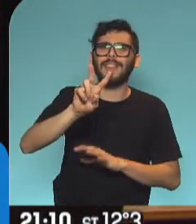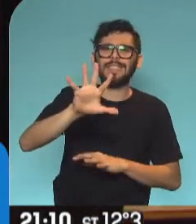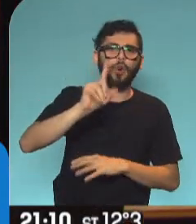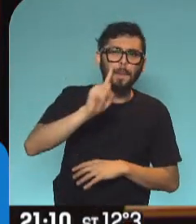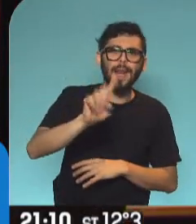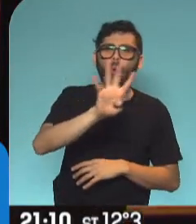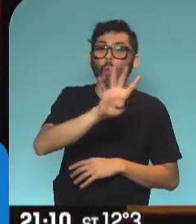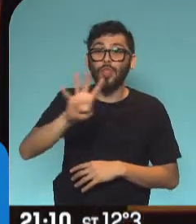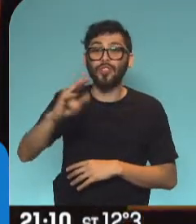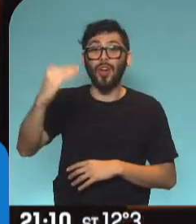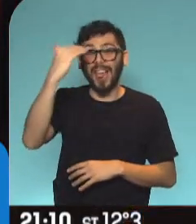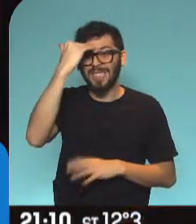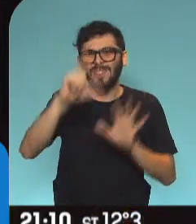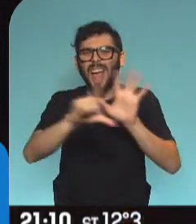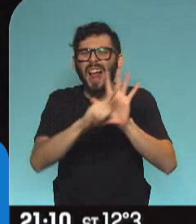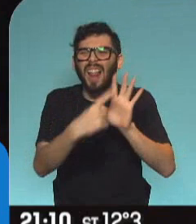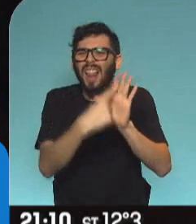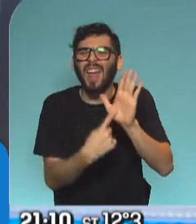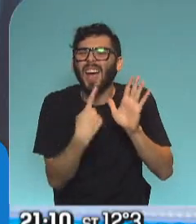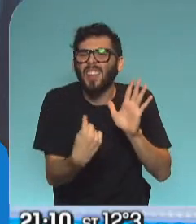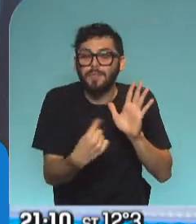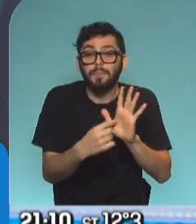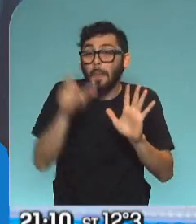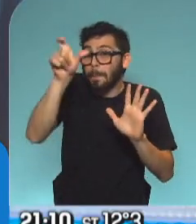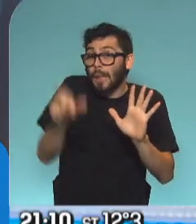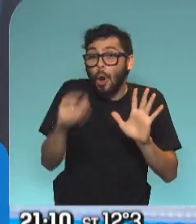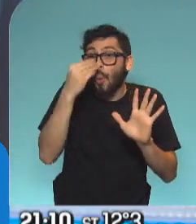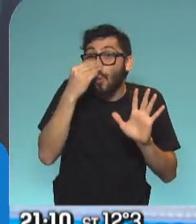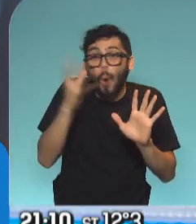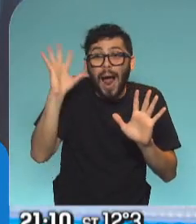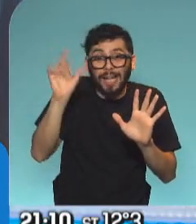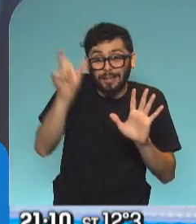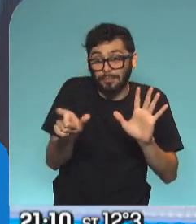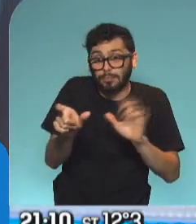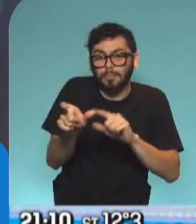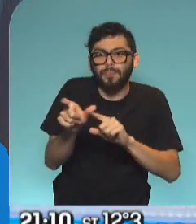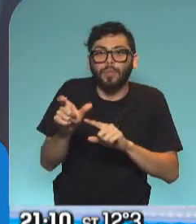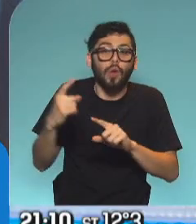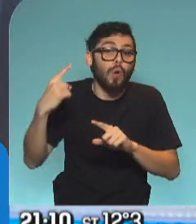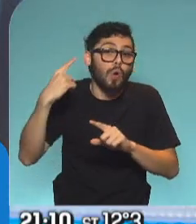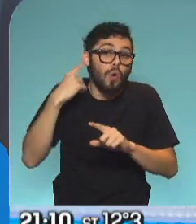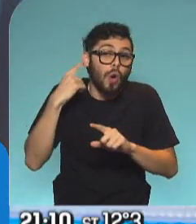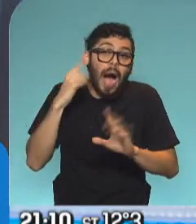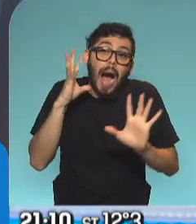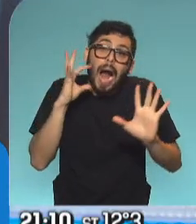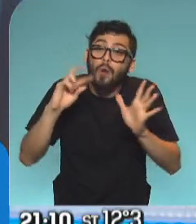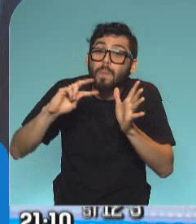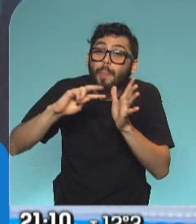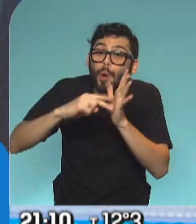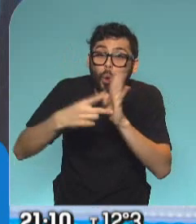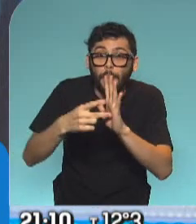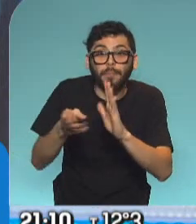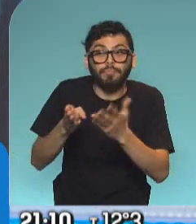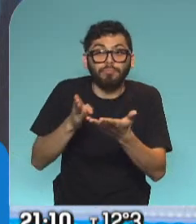25.415. Esa ley permite que cualquier persona con alguna dificultad auditiva pueda acceder